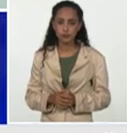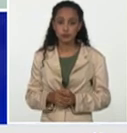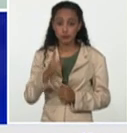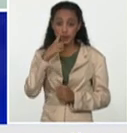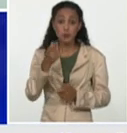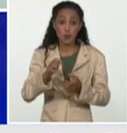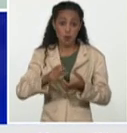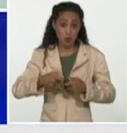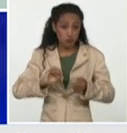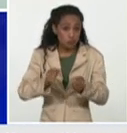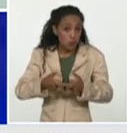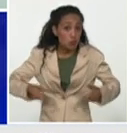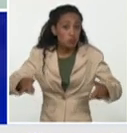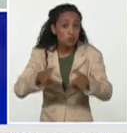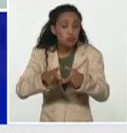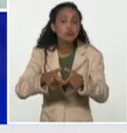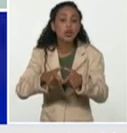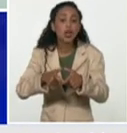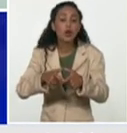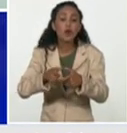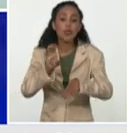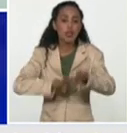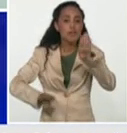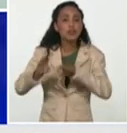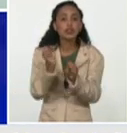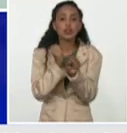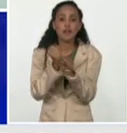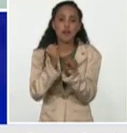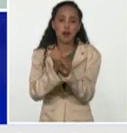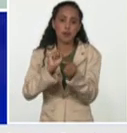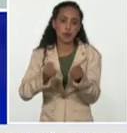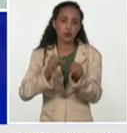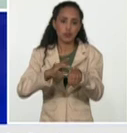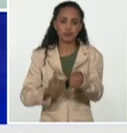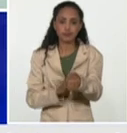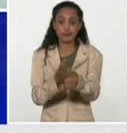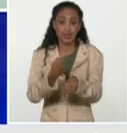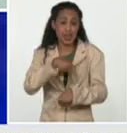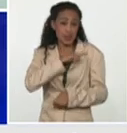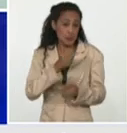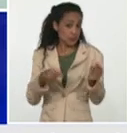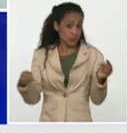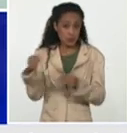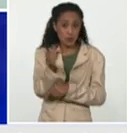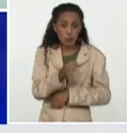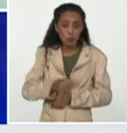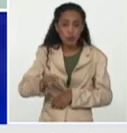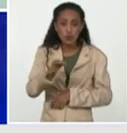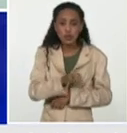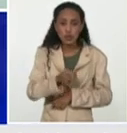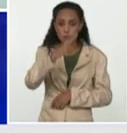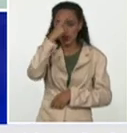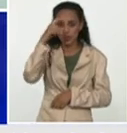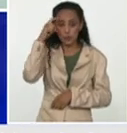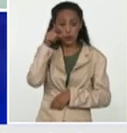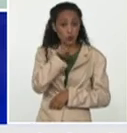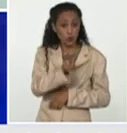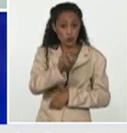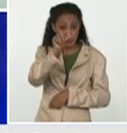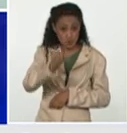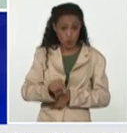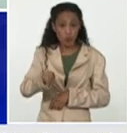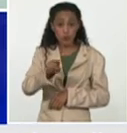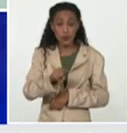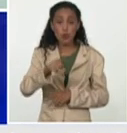estabilizar el control de la pandemia. Ayer el mayor número en el municipio de Santi Espíritu, 12, en Trinidad